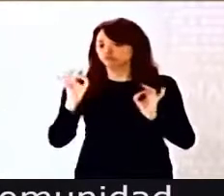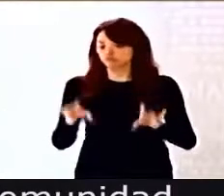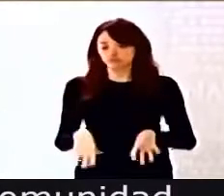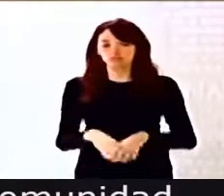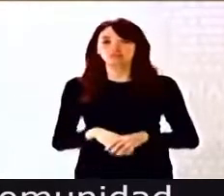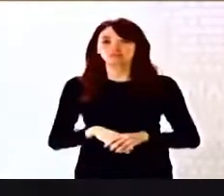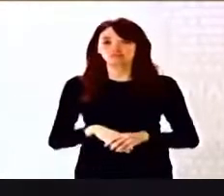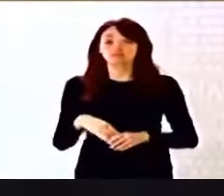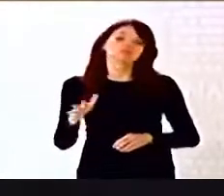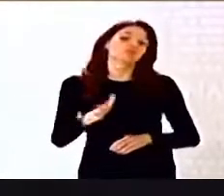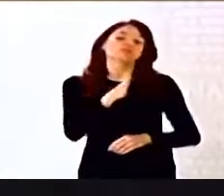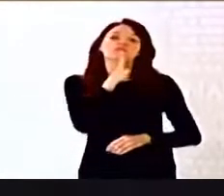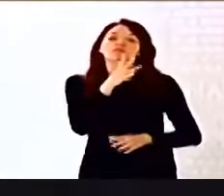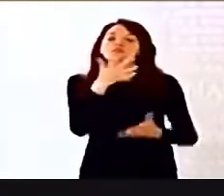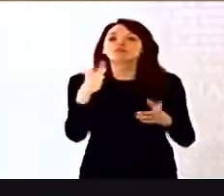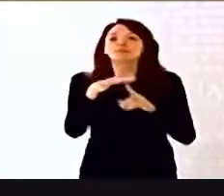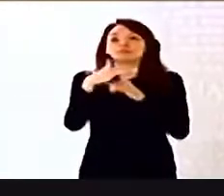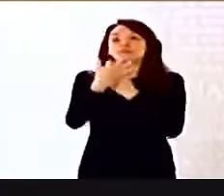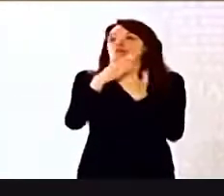Porque en este momento